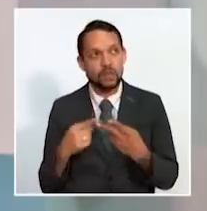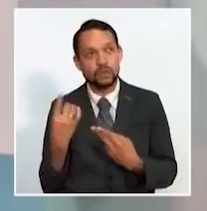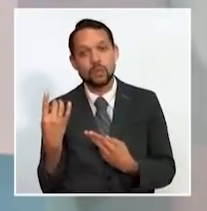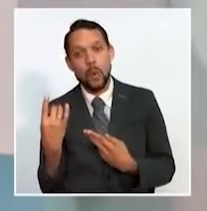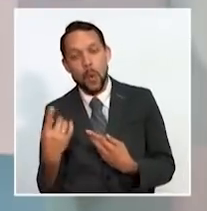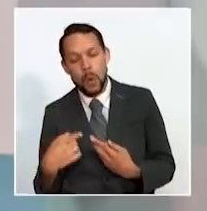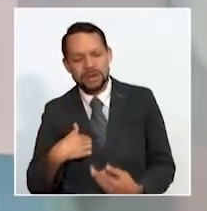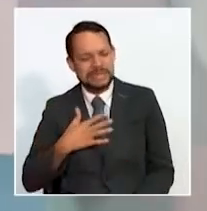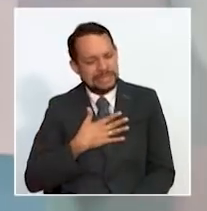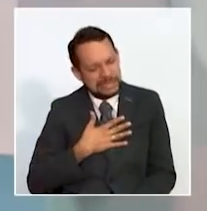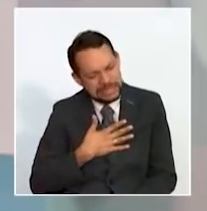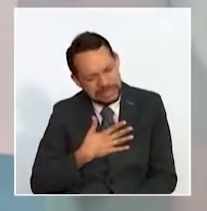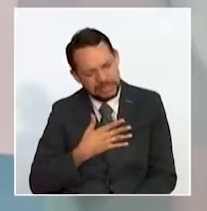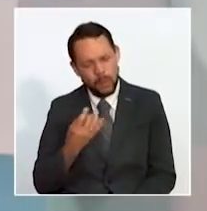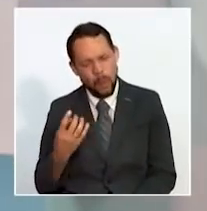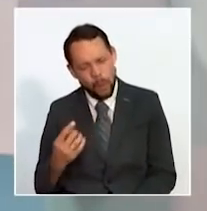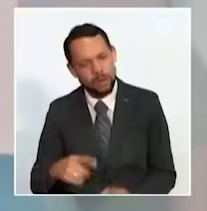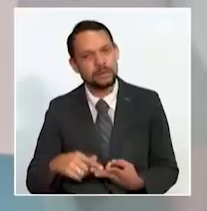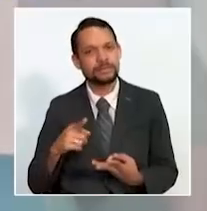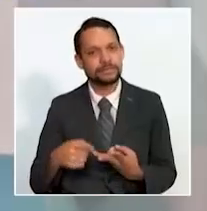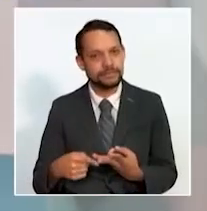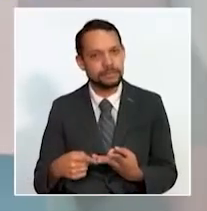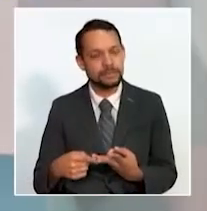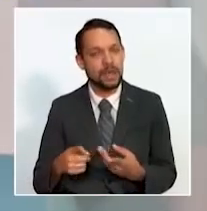fuerte. Y muchas personas refieren